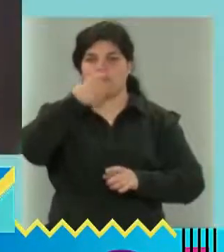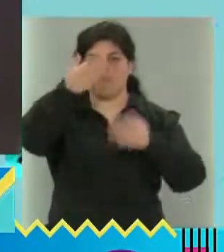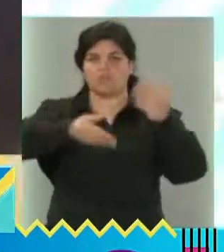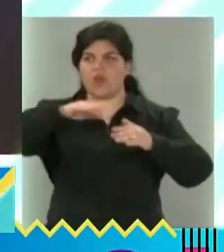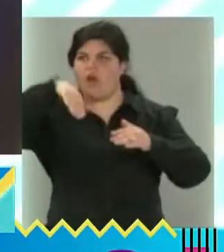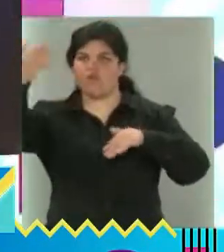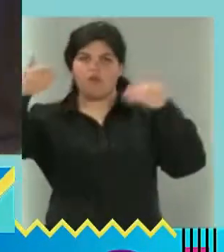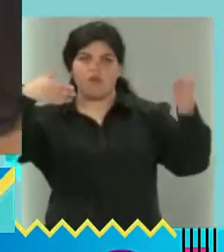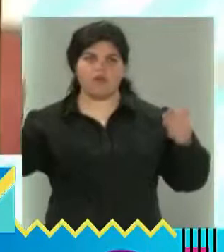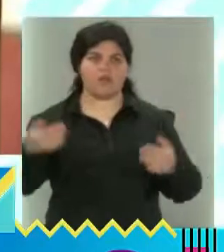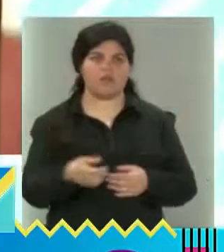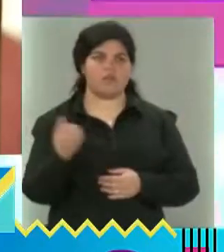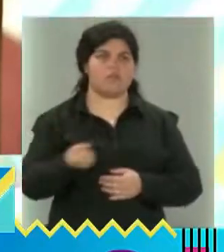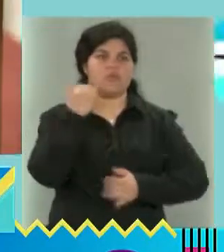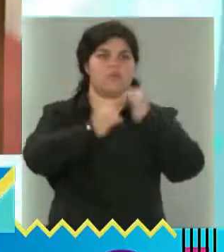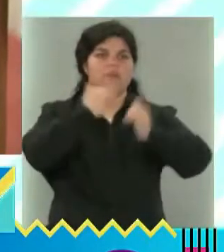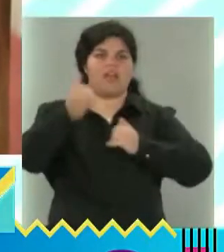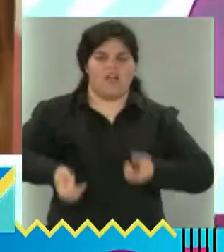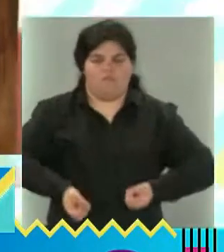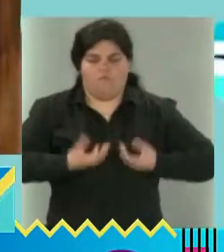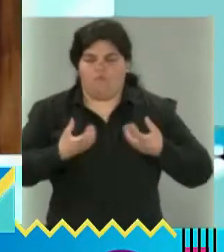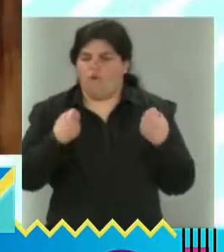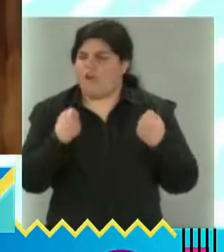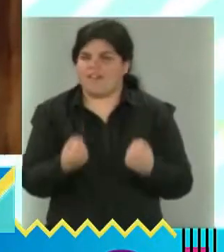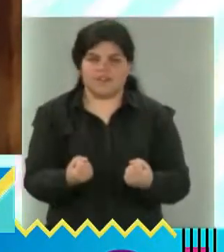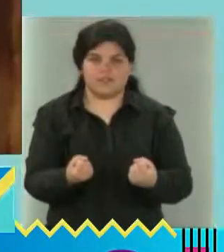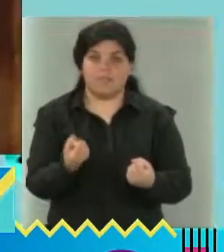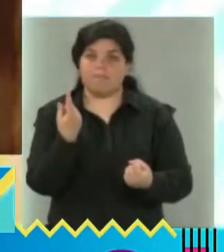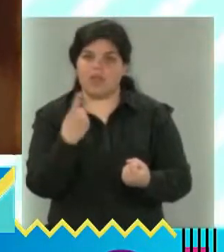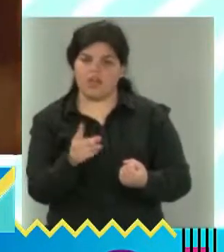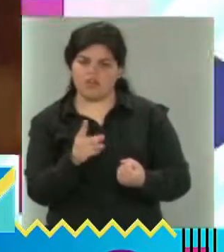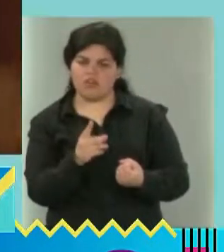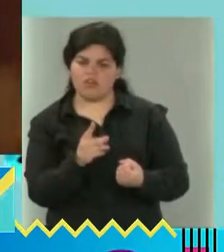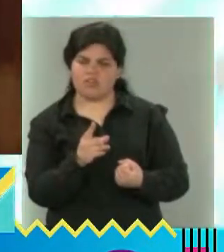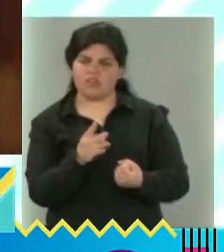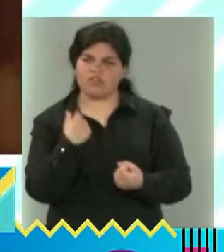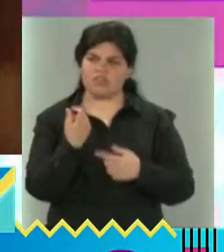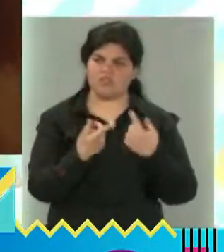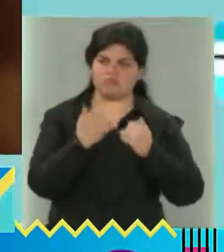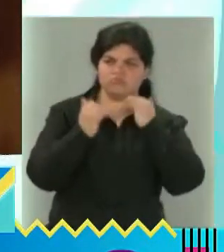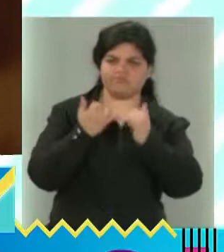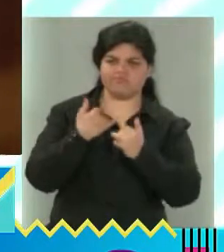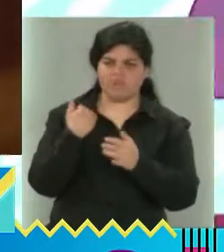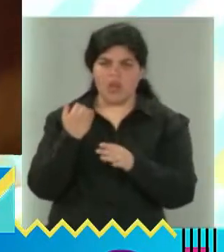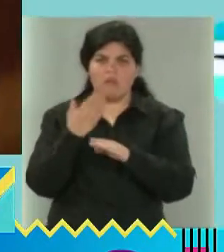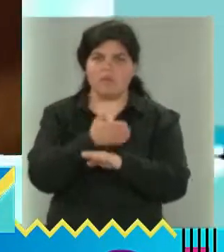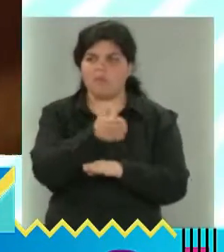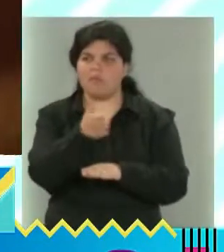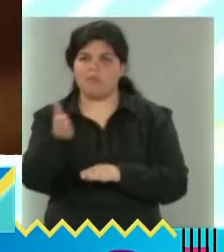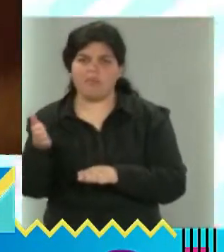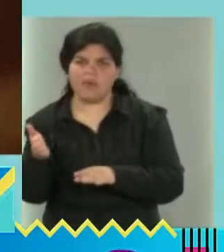provincia, es más fácil explicarle todo lo demás con todo el sentimiento, pero después cuando nosotros mismos tenemos que participar nos cuesta. Año, ¿no?